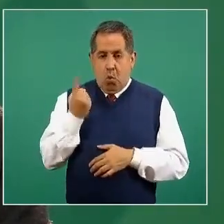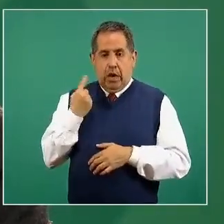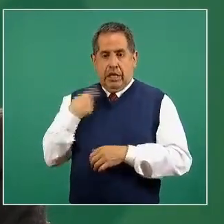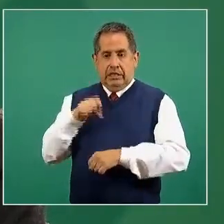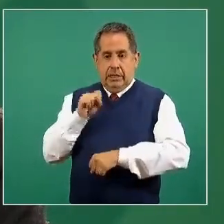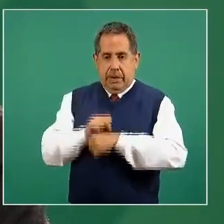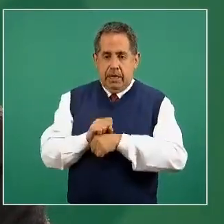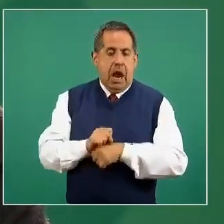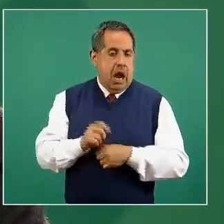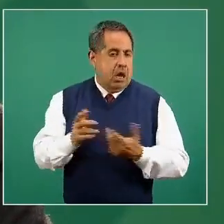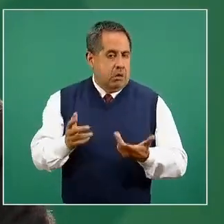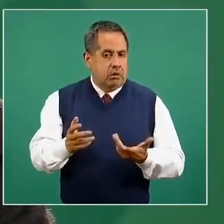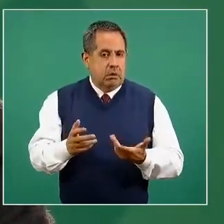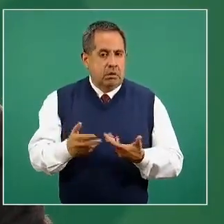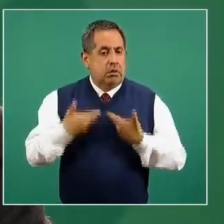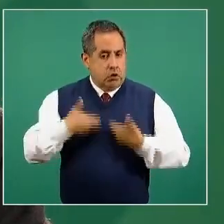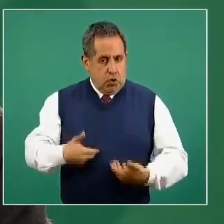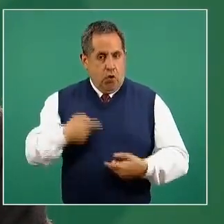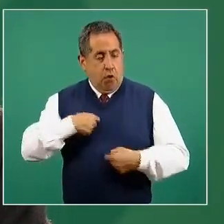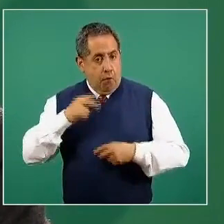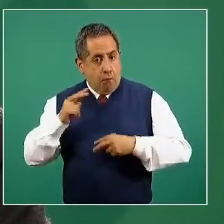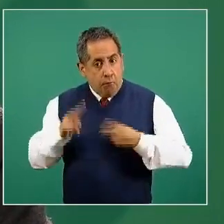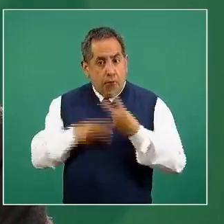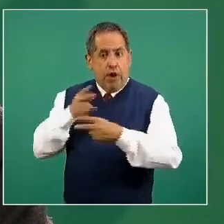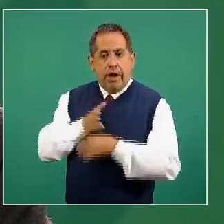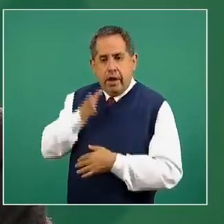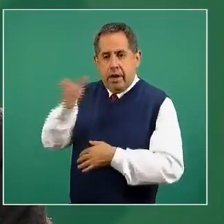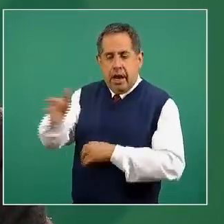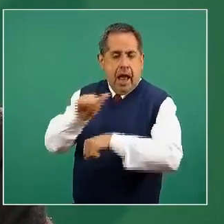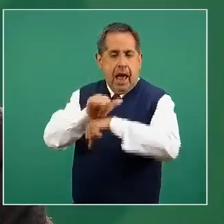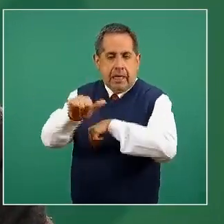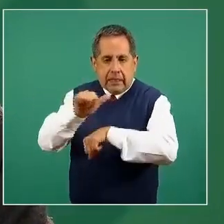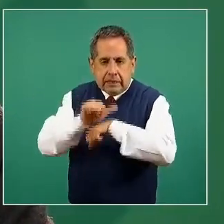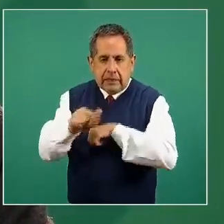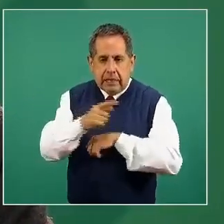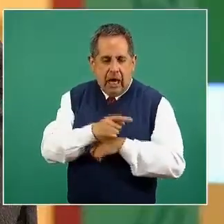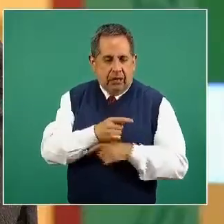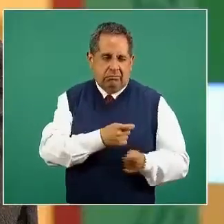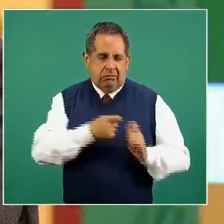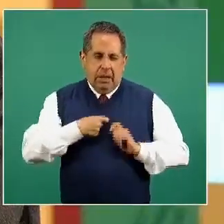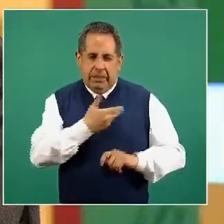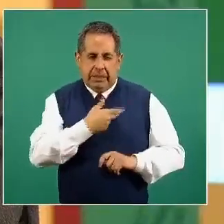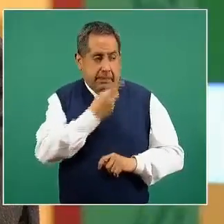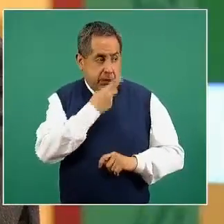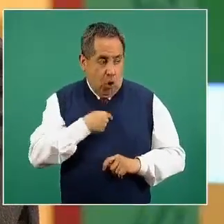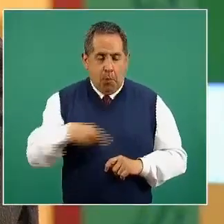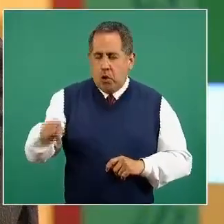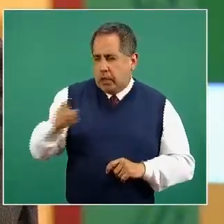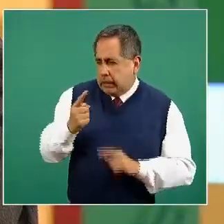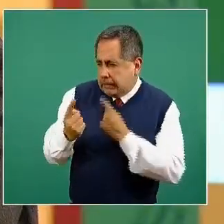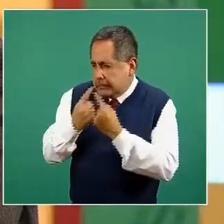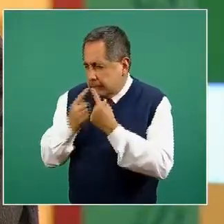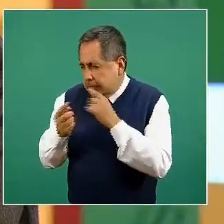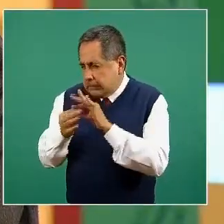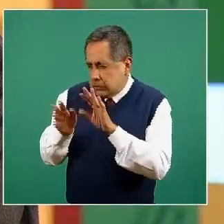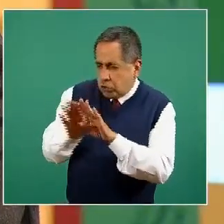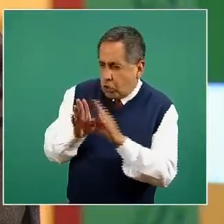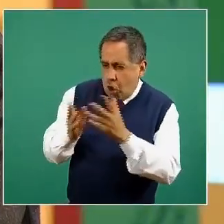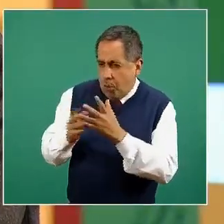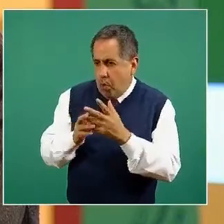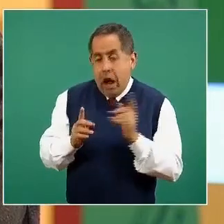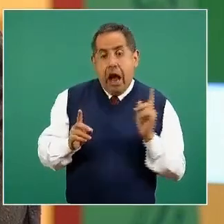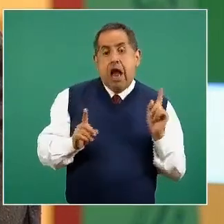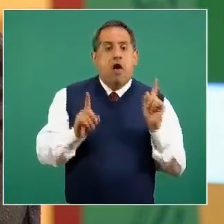pasada viajé a Argentina en esta encomienda que nos hizo el presidente y en mi caso directamente también el secretario de